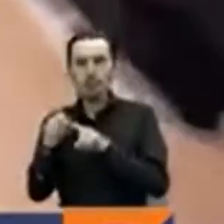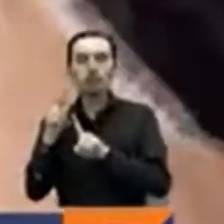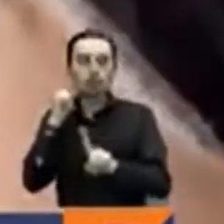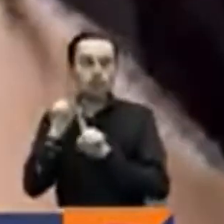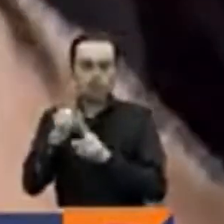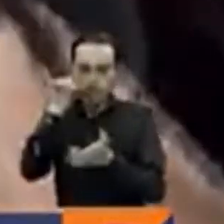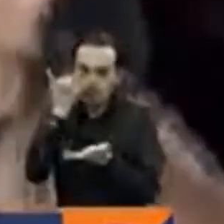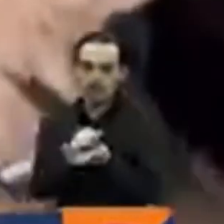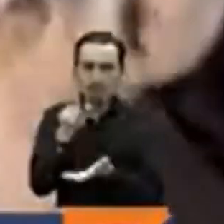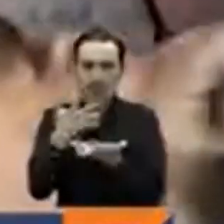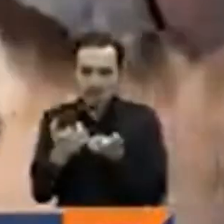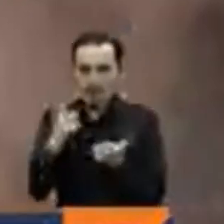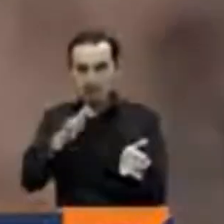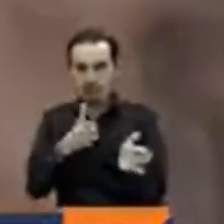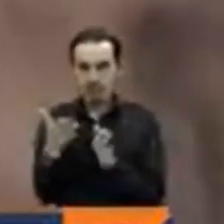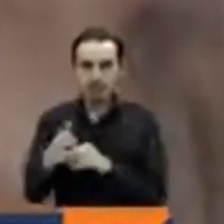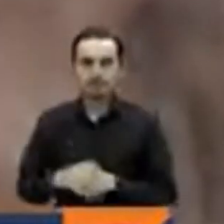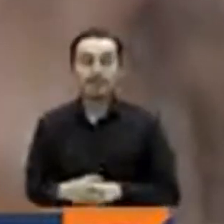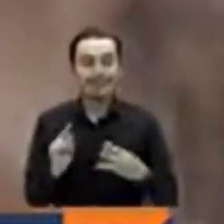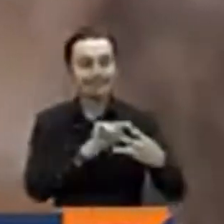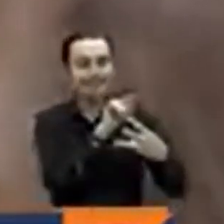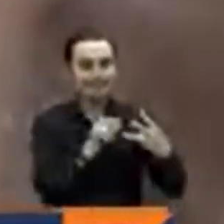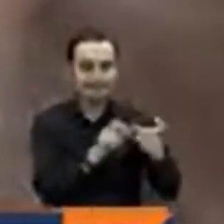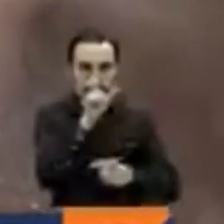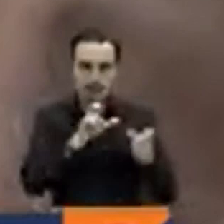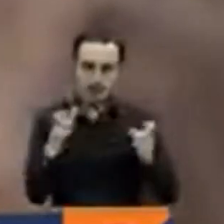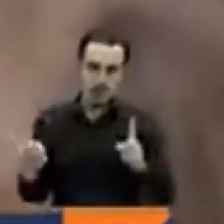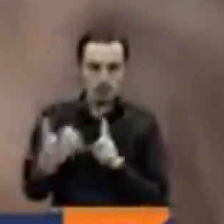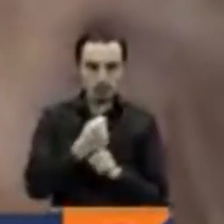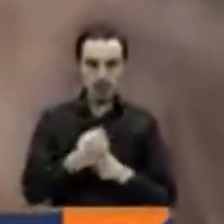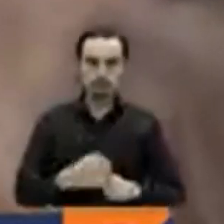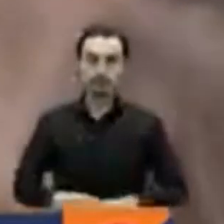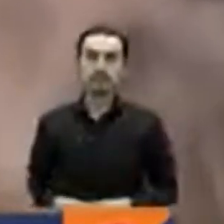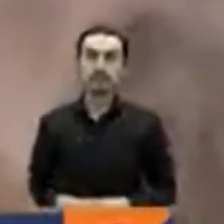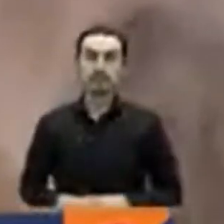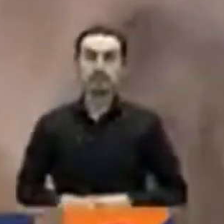para sacrificarlos. 3 personas fueron capturadas.